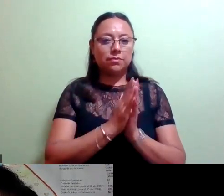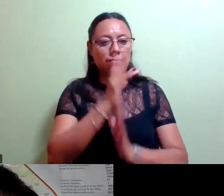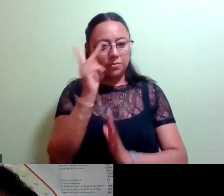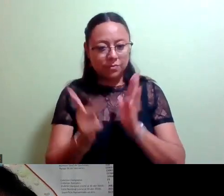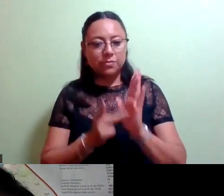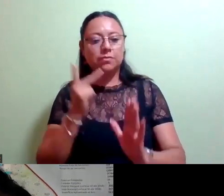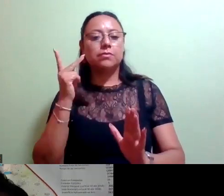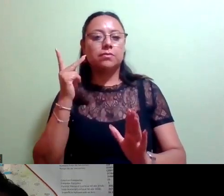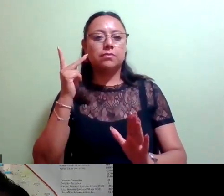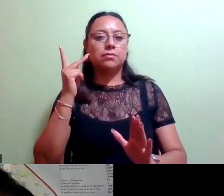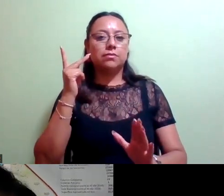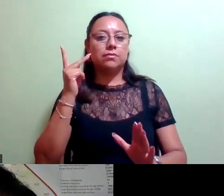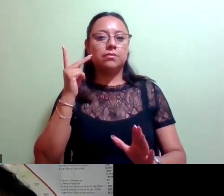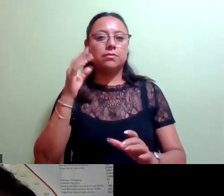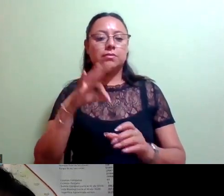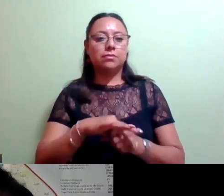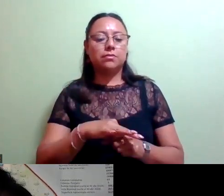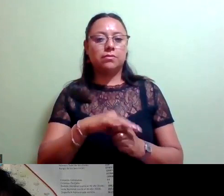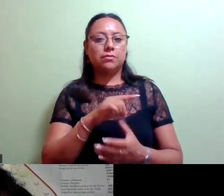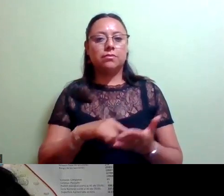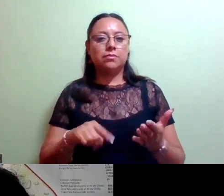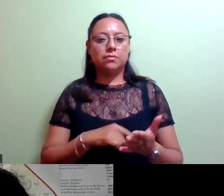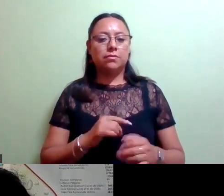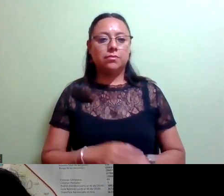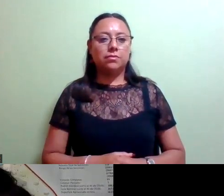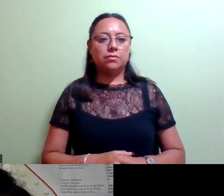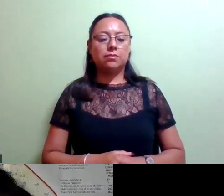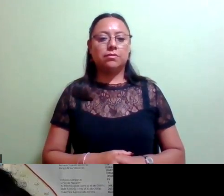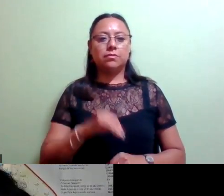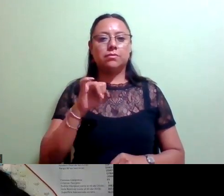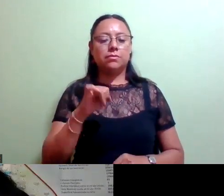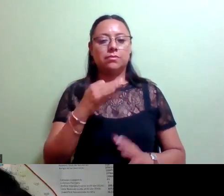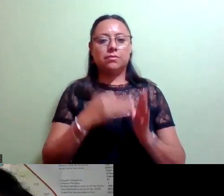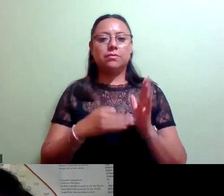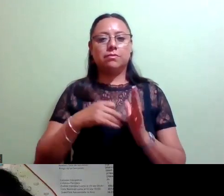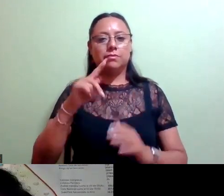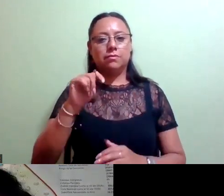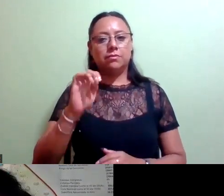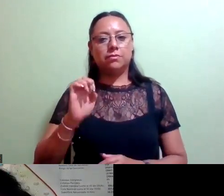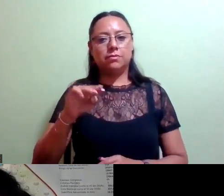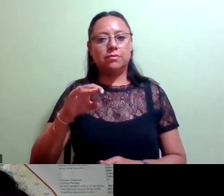el Sumatoria. control de la Ah, sí. votación, por Sí, favor. falta el de Temístocles. Así es.